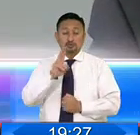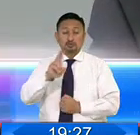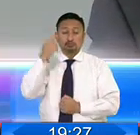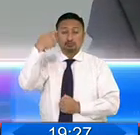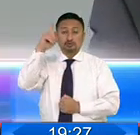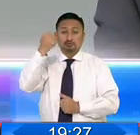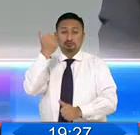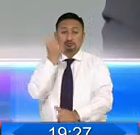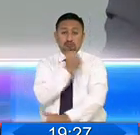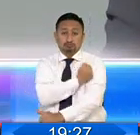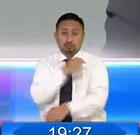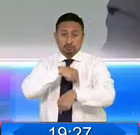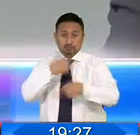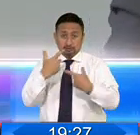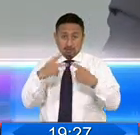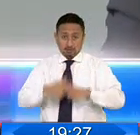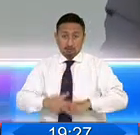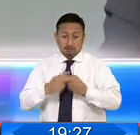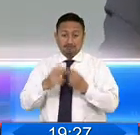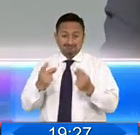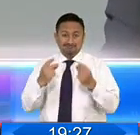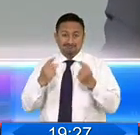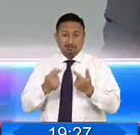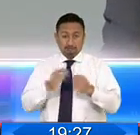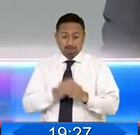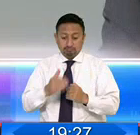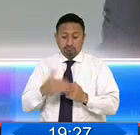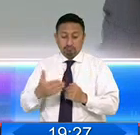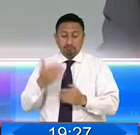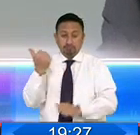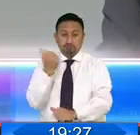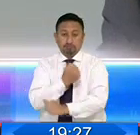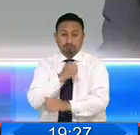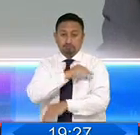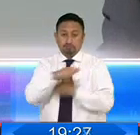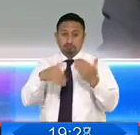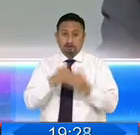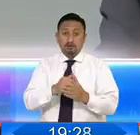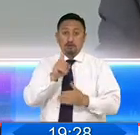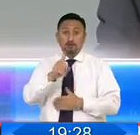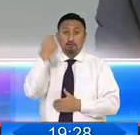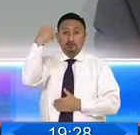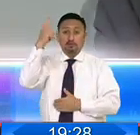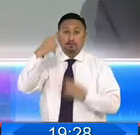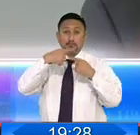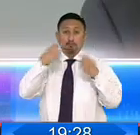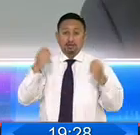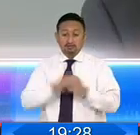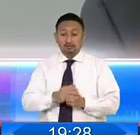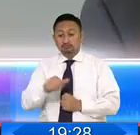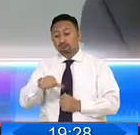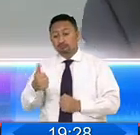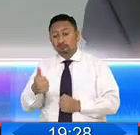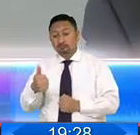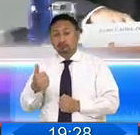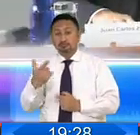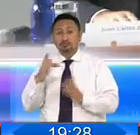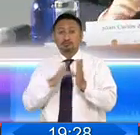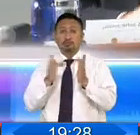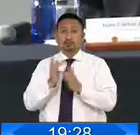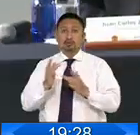2 millones de dosis. Vamos a iniciar pronto la fase masiva. 1 millón llegan en marzo y el otro 1 millón llegará en